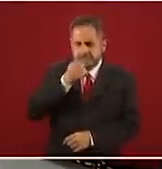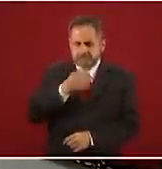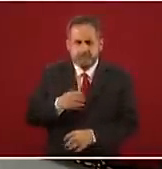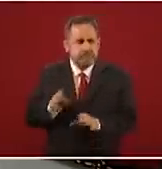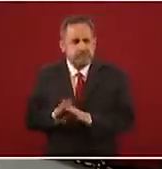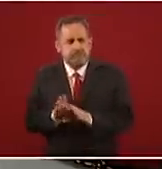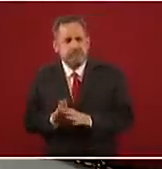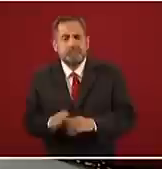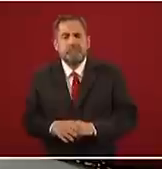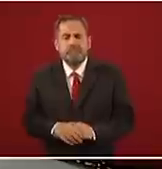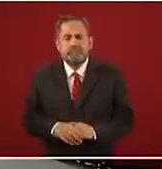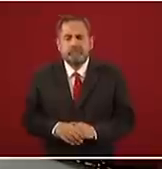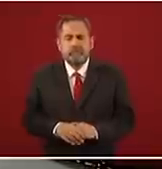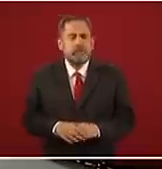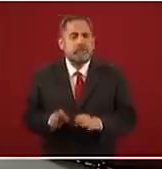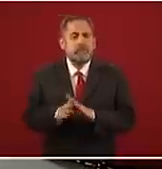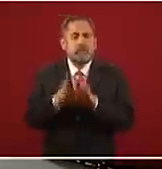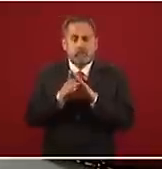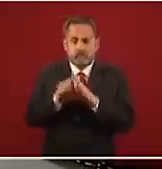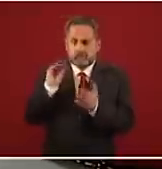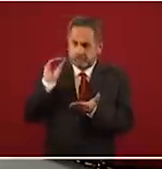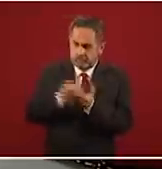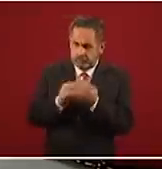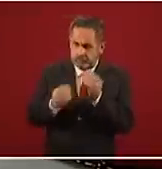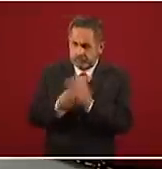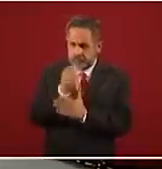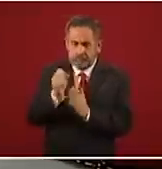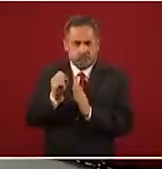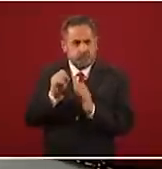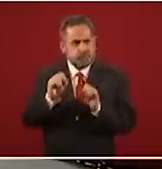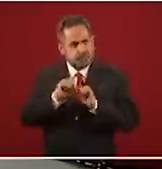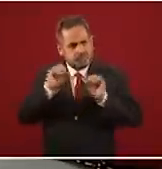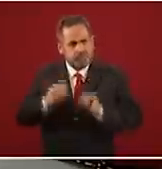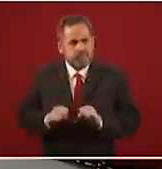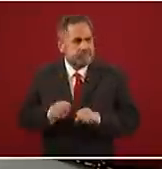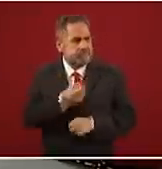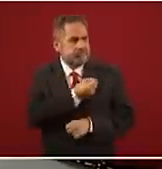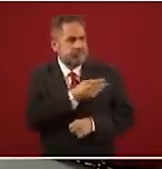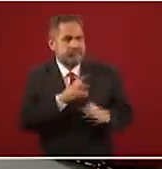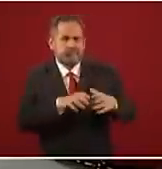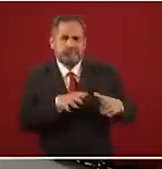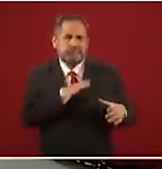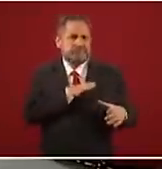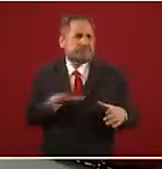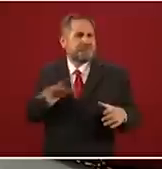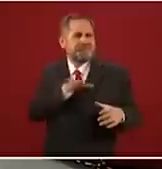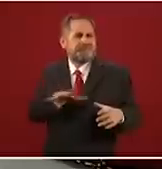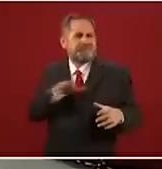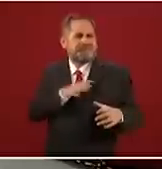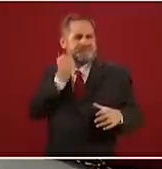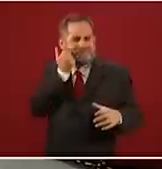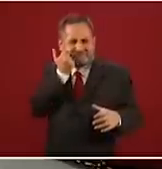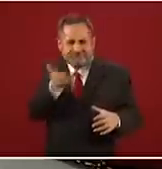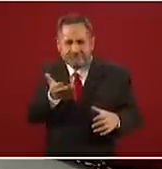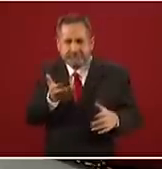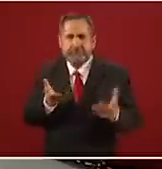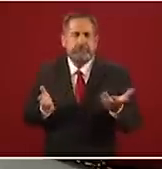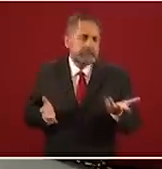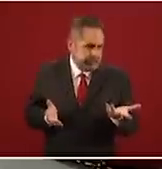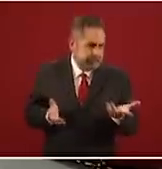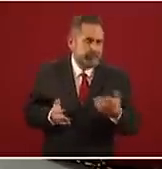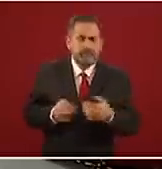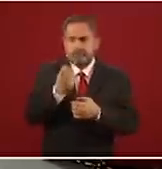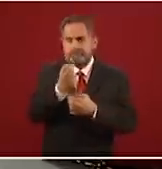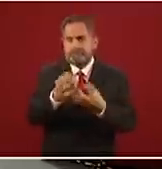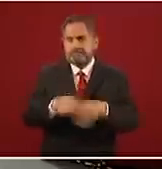está estableciendo este sistema, pues hay resistencias. Entonces, es